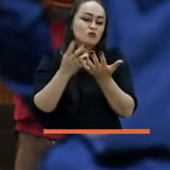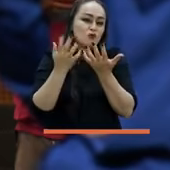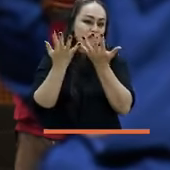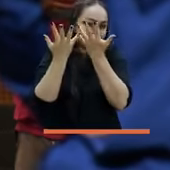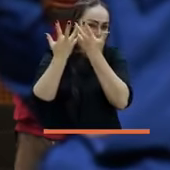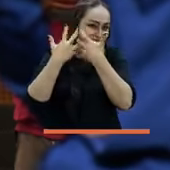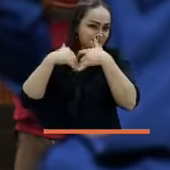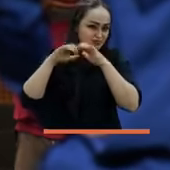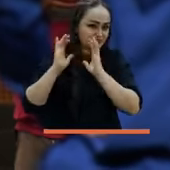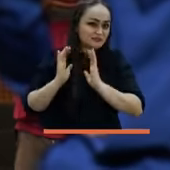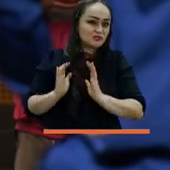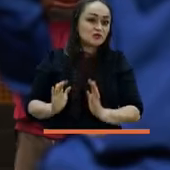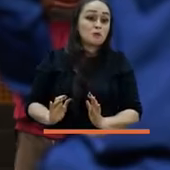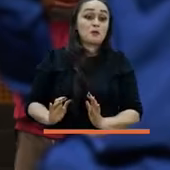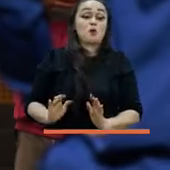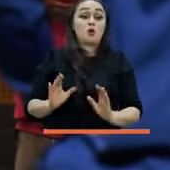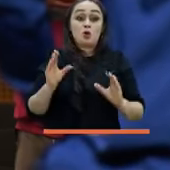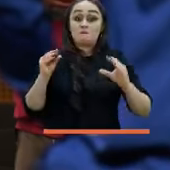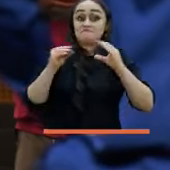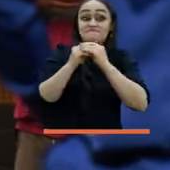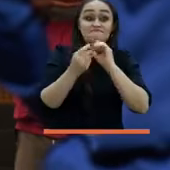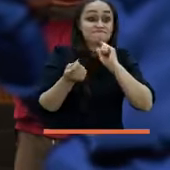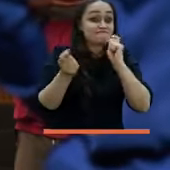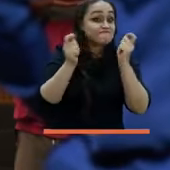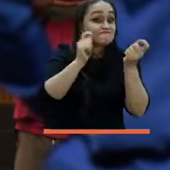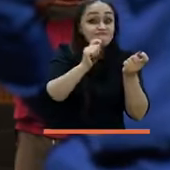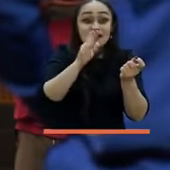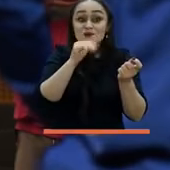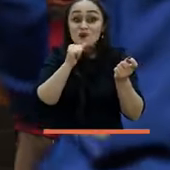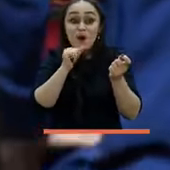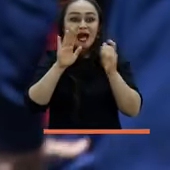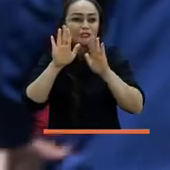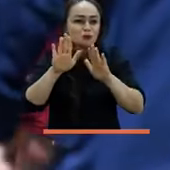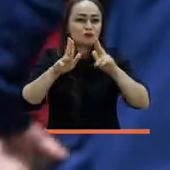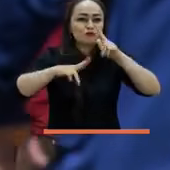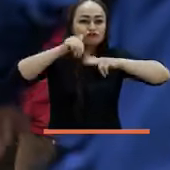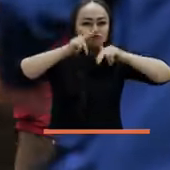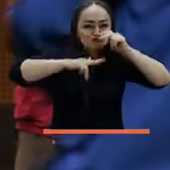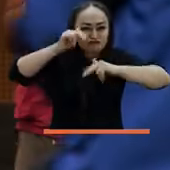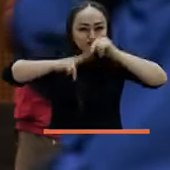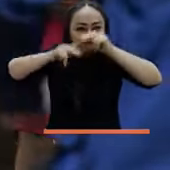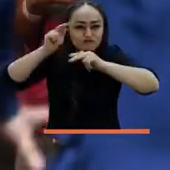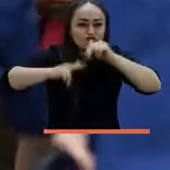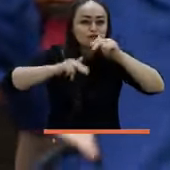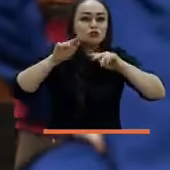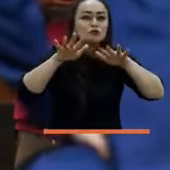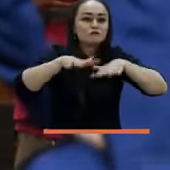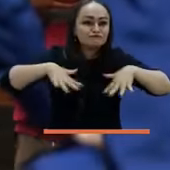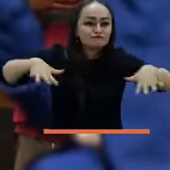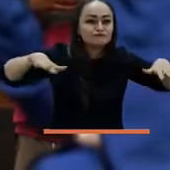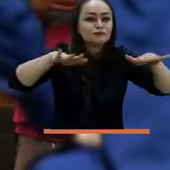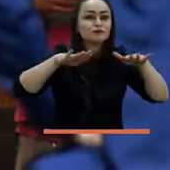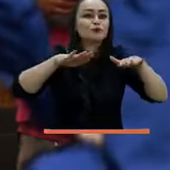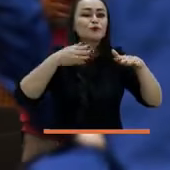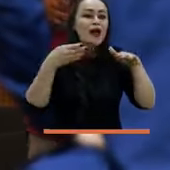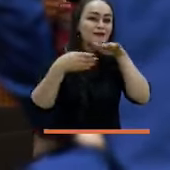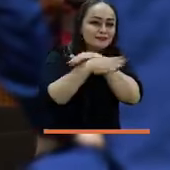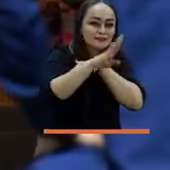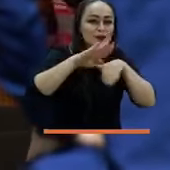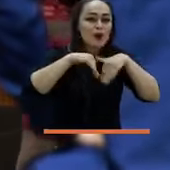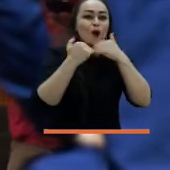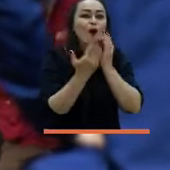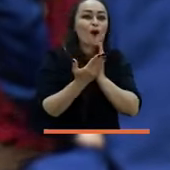hacemos ninguna modificación ajuste racional a su estructura a varias hechos del colegio pues la persona en un determinado